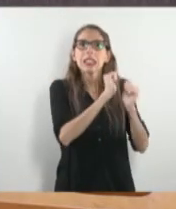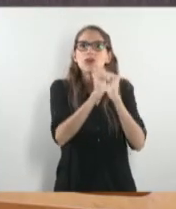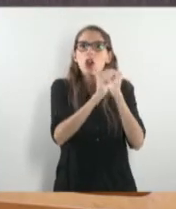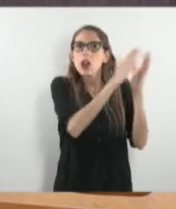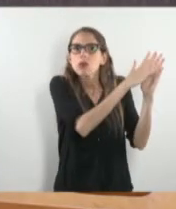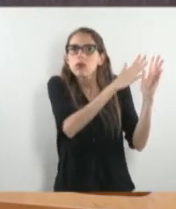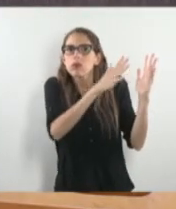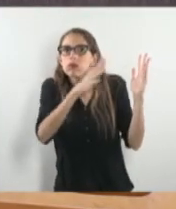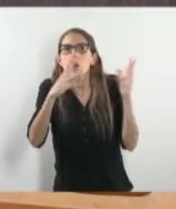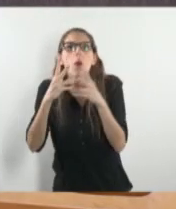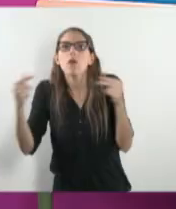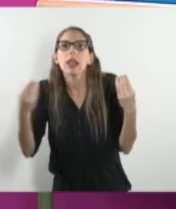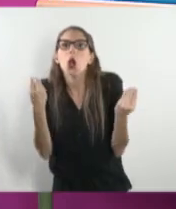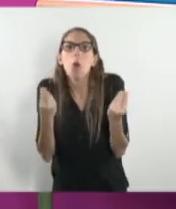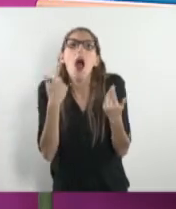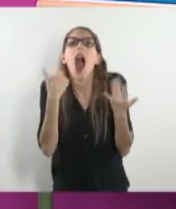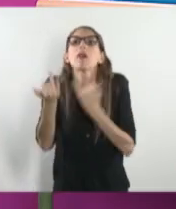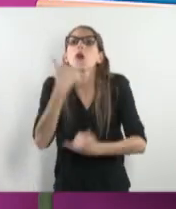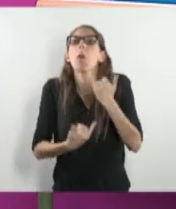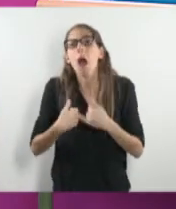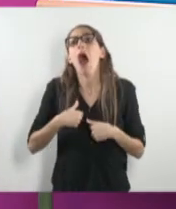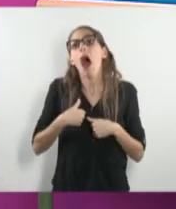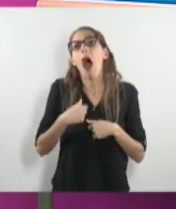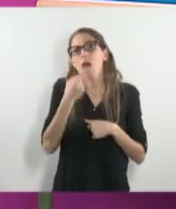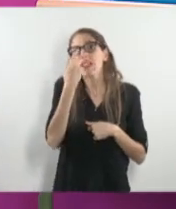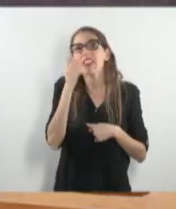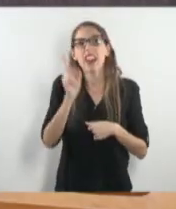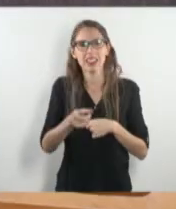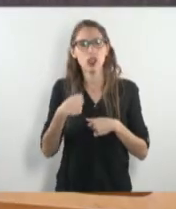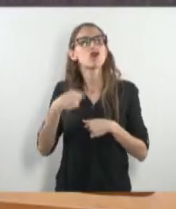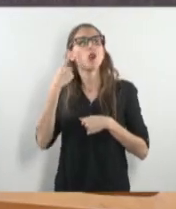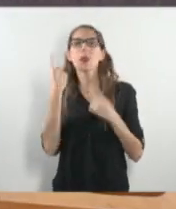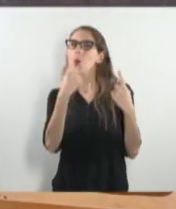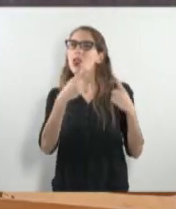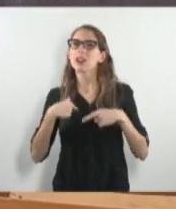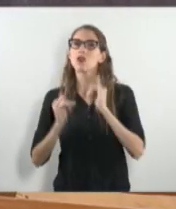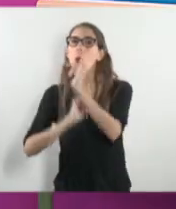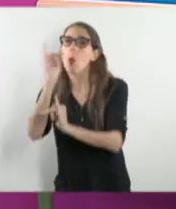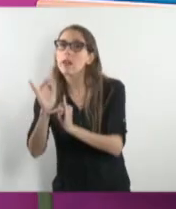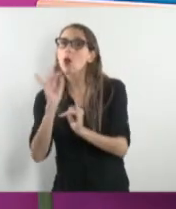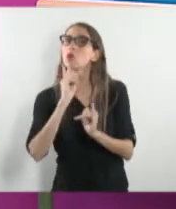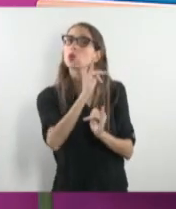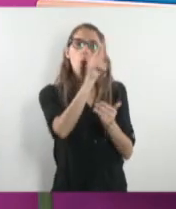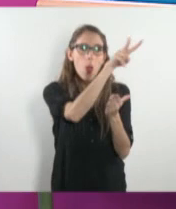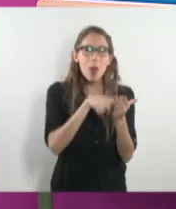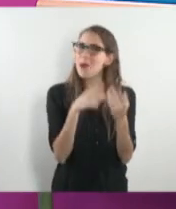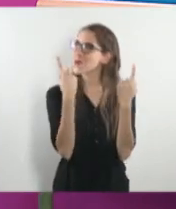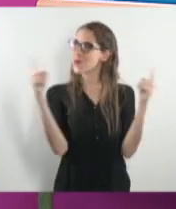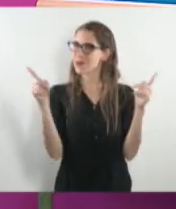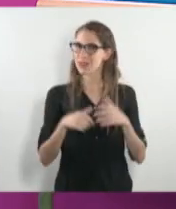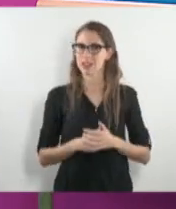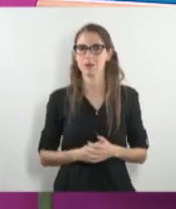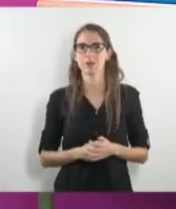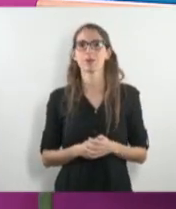la literatura ni del cine. Además, ¿no? Yo creo que es una experiencia diferente leerlo, así que... Son dos distintas, claro, sí. De una. Entonces, en